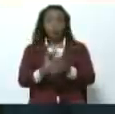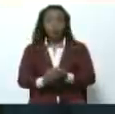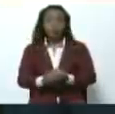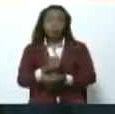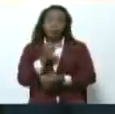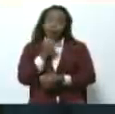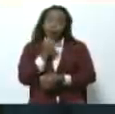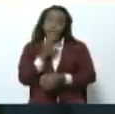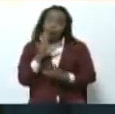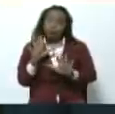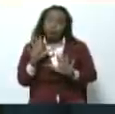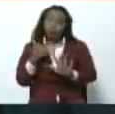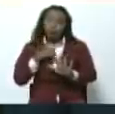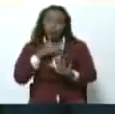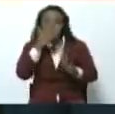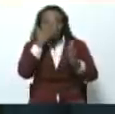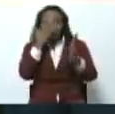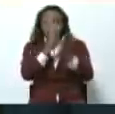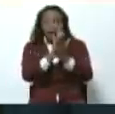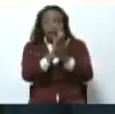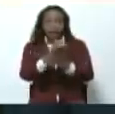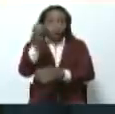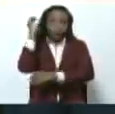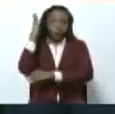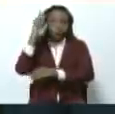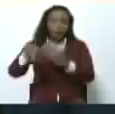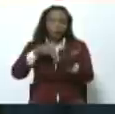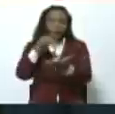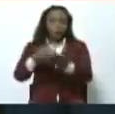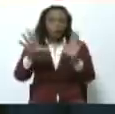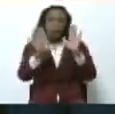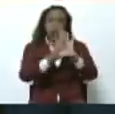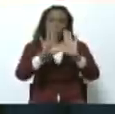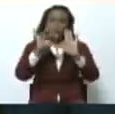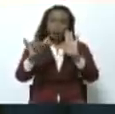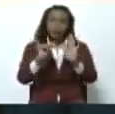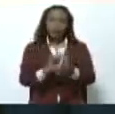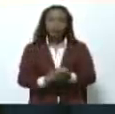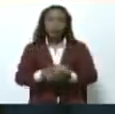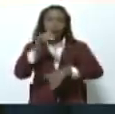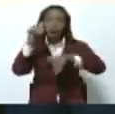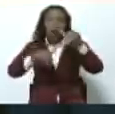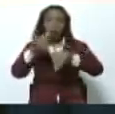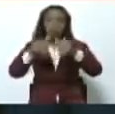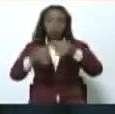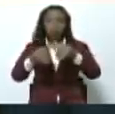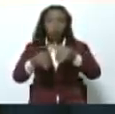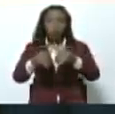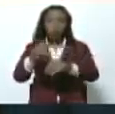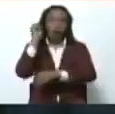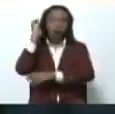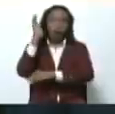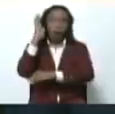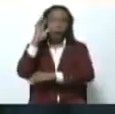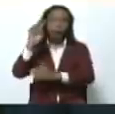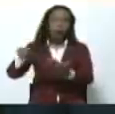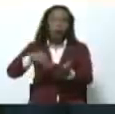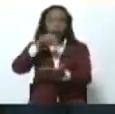bueno, hemos enfrentado Asamblea Nacional Constituyente, elecciones de Asamblea